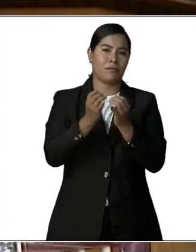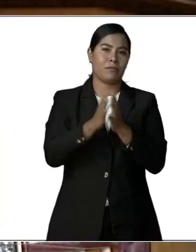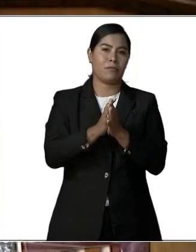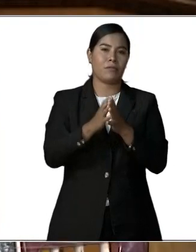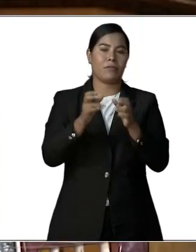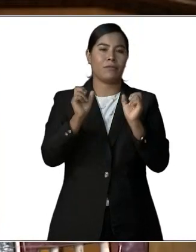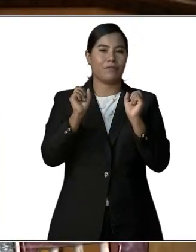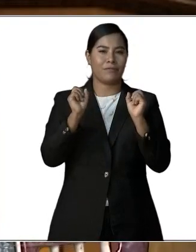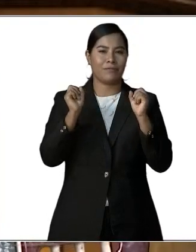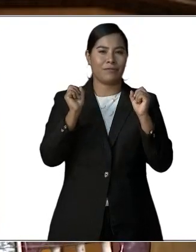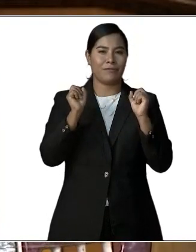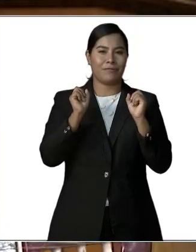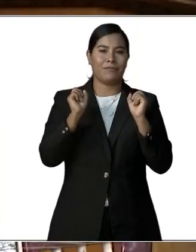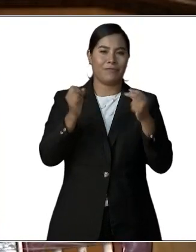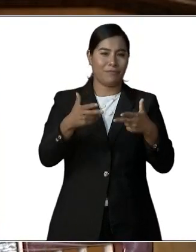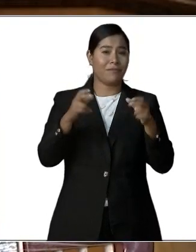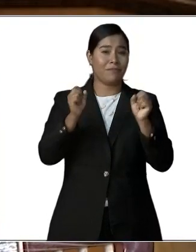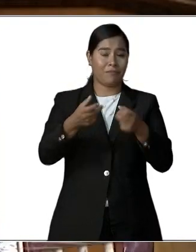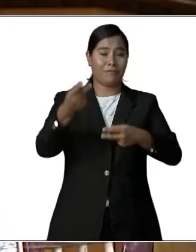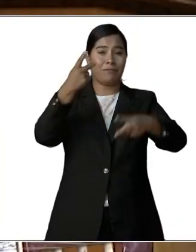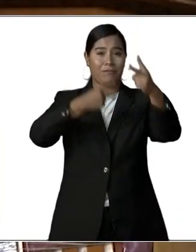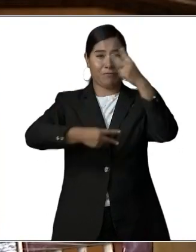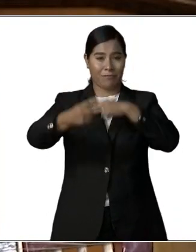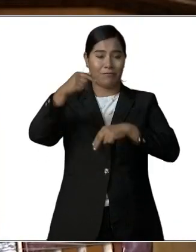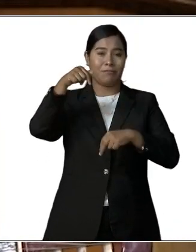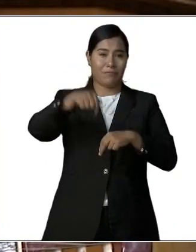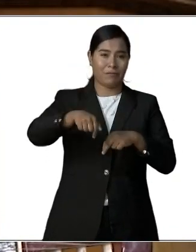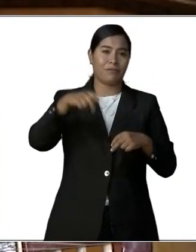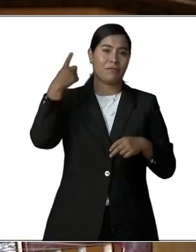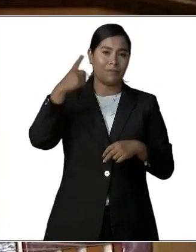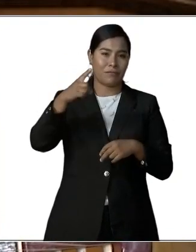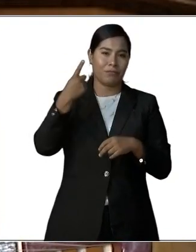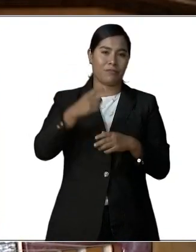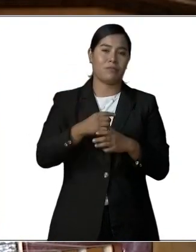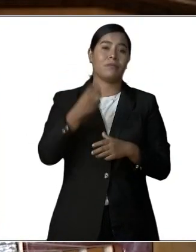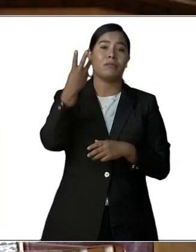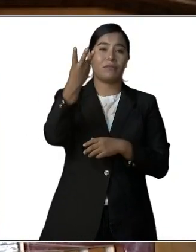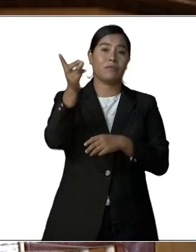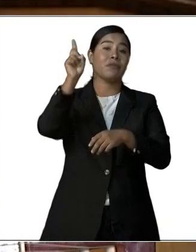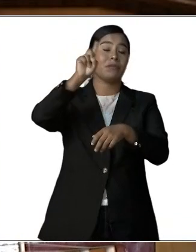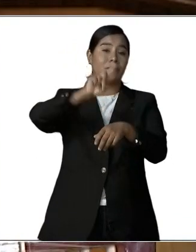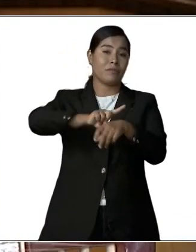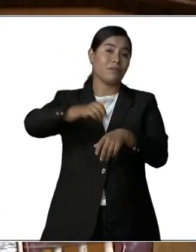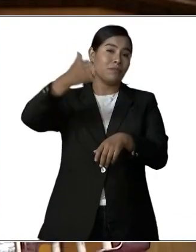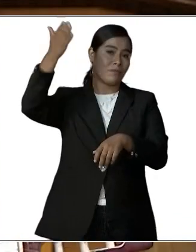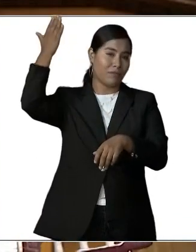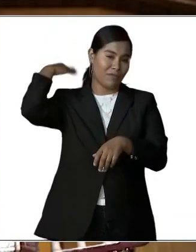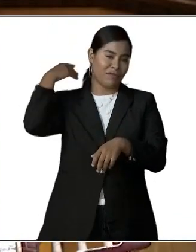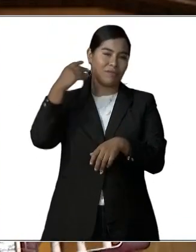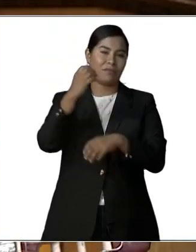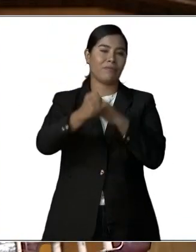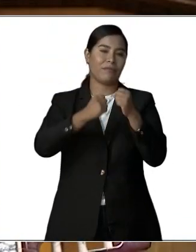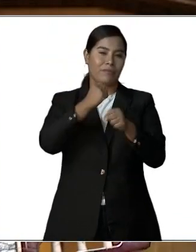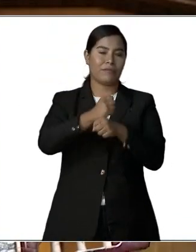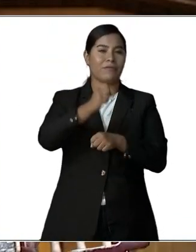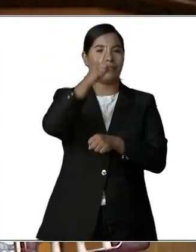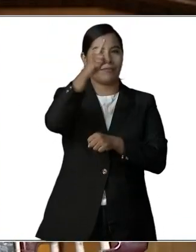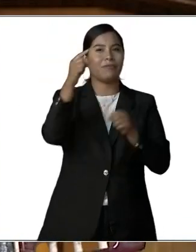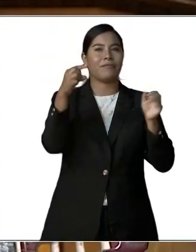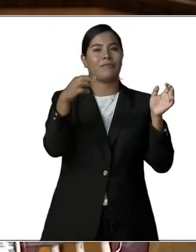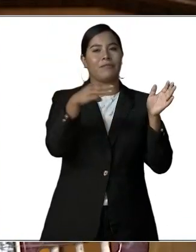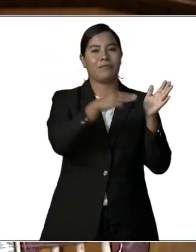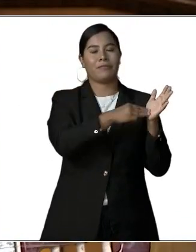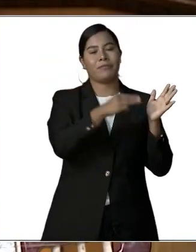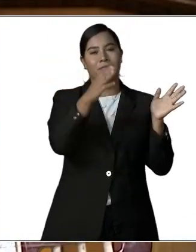del país y aquí se congregaban en un concurso que, si no mal recuerdo, duraba 3 días. ¿Tú qué recuerdas? Creo era que viernes, sí, sábado. No recuerdo muy bien,